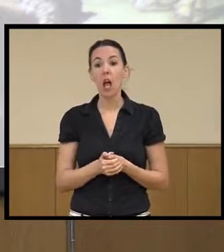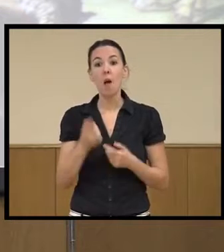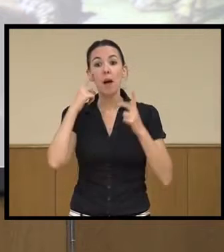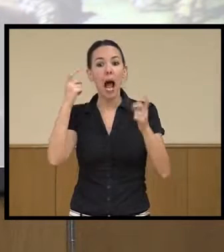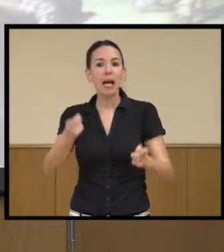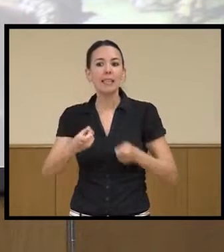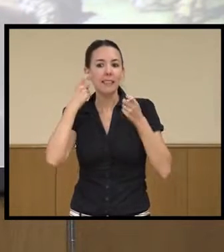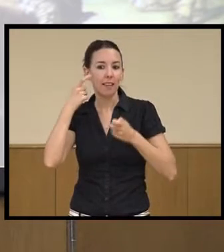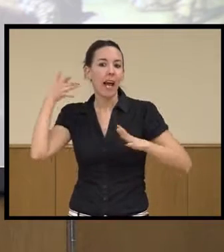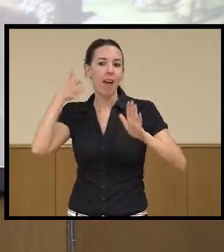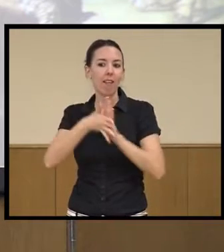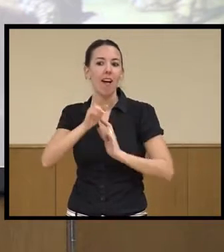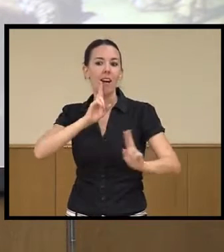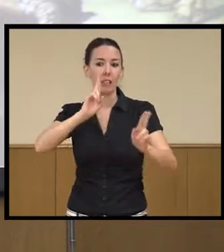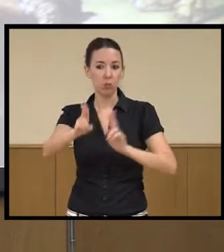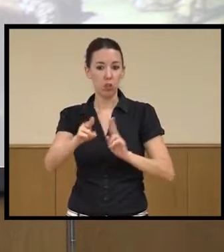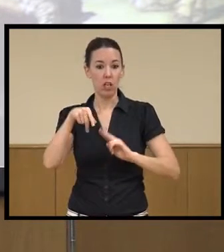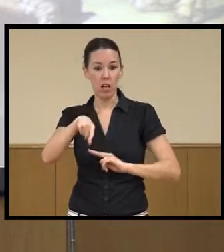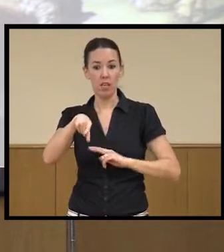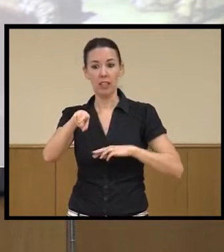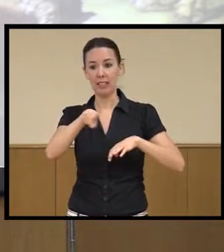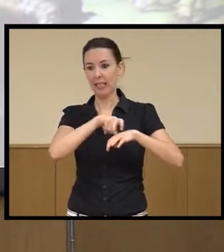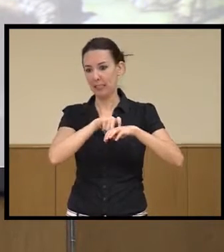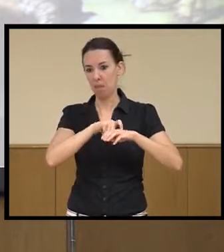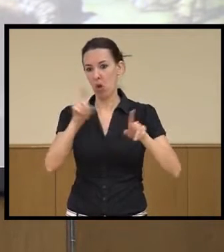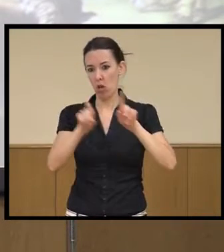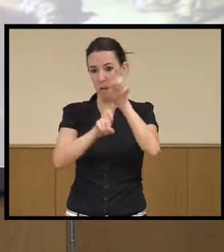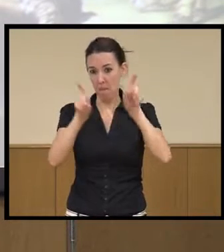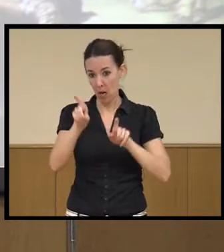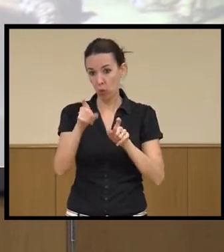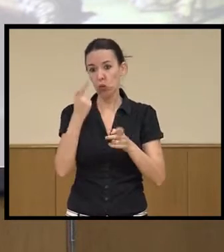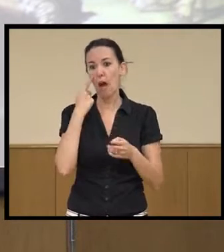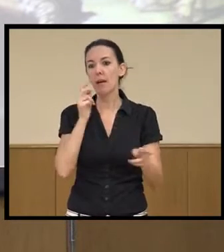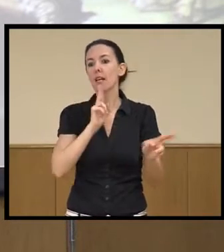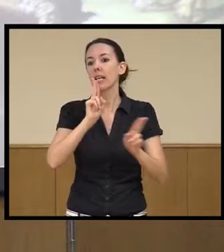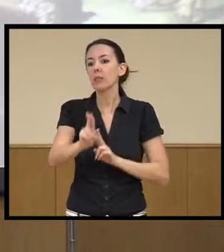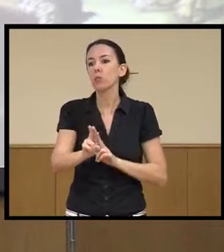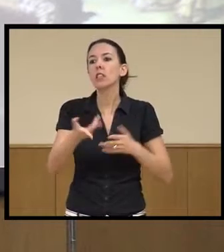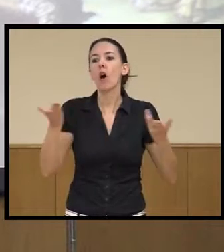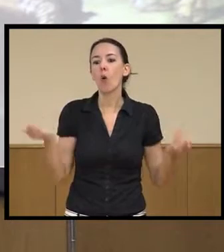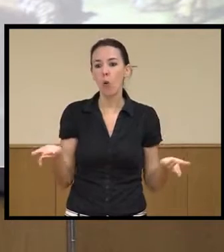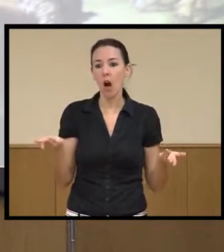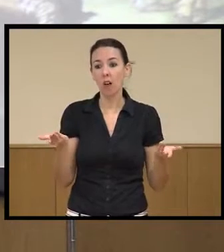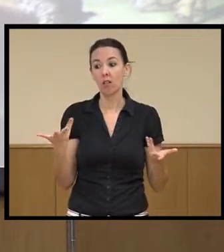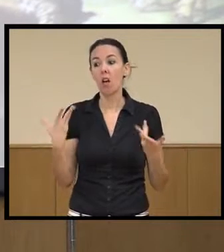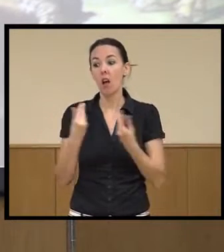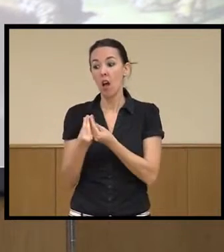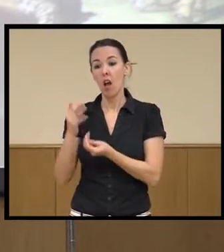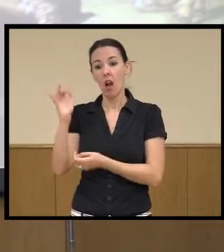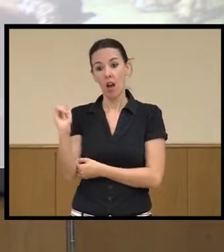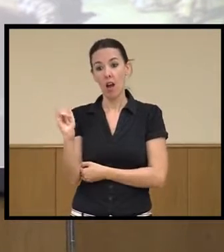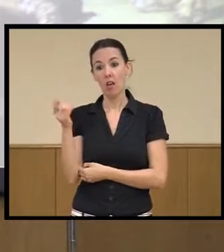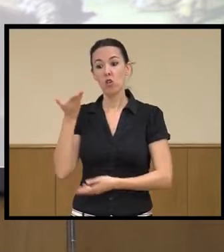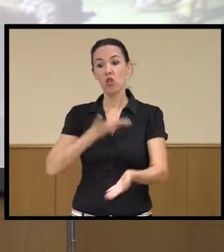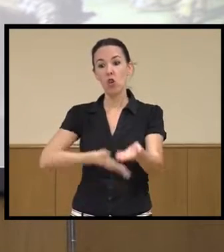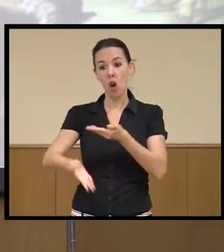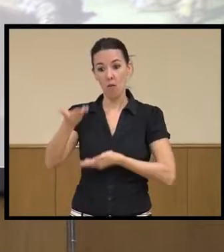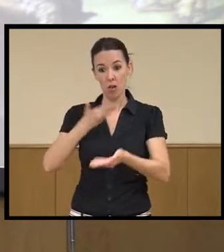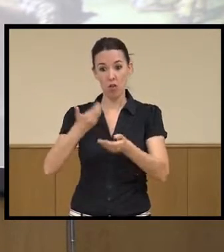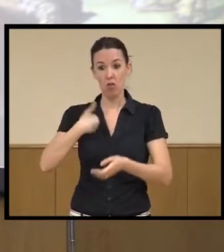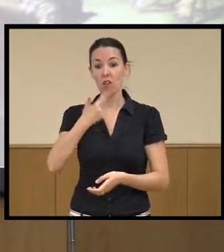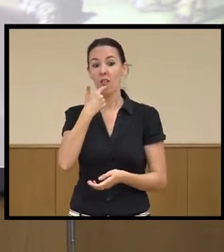intentar acercarnos a este tipo de preguntas, intentar buscar la respuesta a este tipo de preguntas, contamos con la colaboración, como